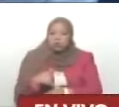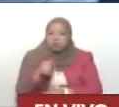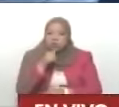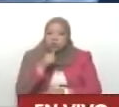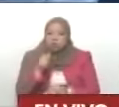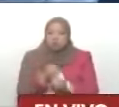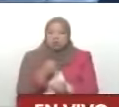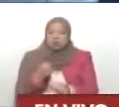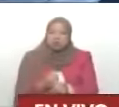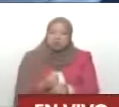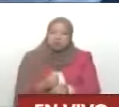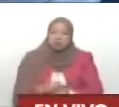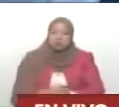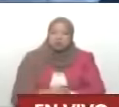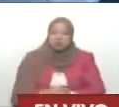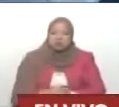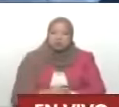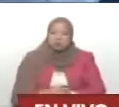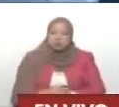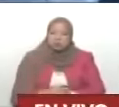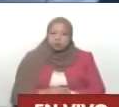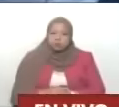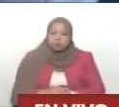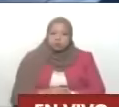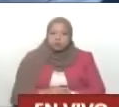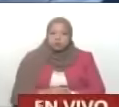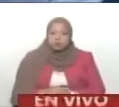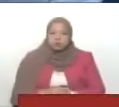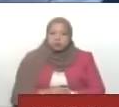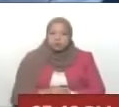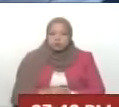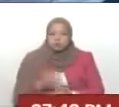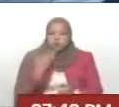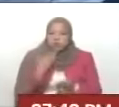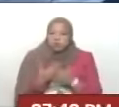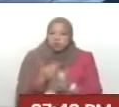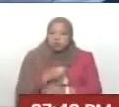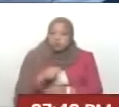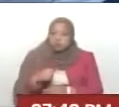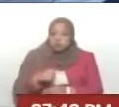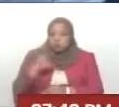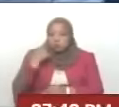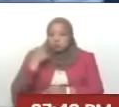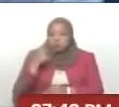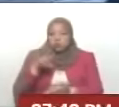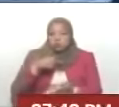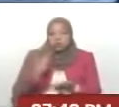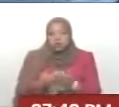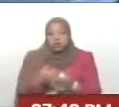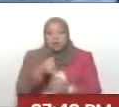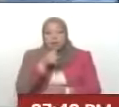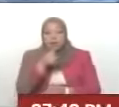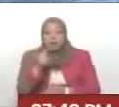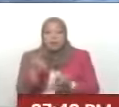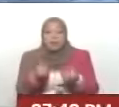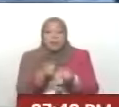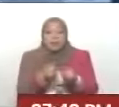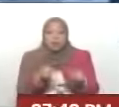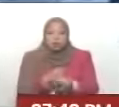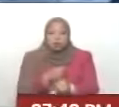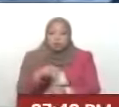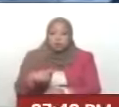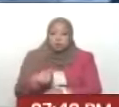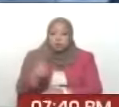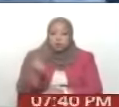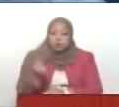dominar. Tiene, digamos, una ganancia por donde tú la veas. Se trata de ganar, ganar, diversificar nuestra